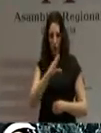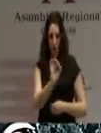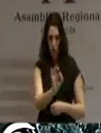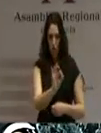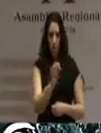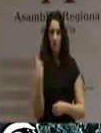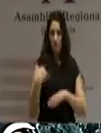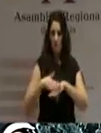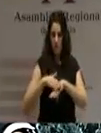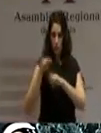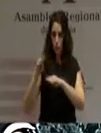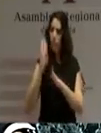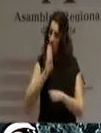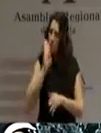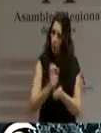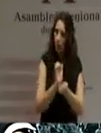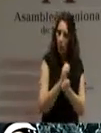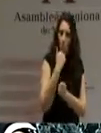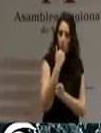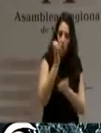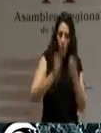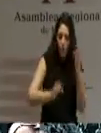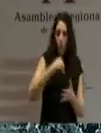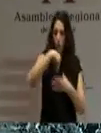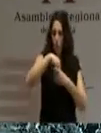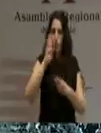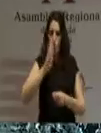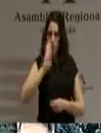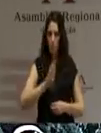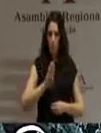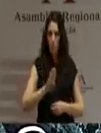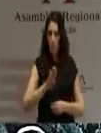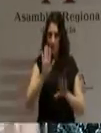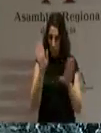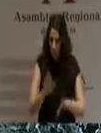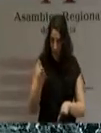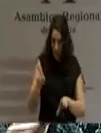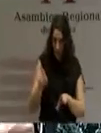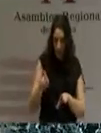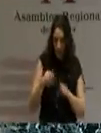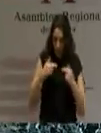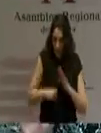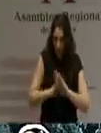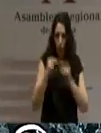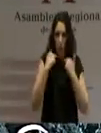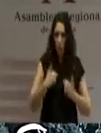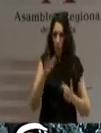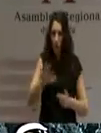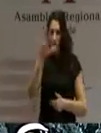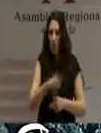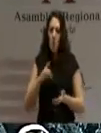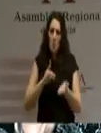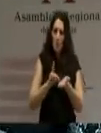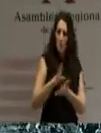imputado y que ha seguido siendo diputado nacional, que ustedes no lo han echado de su partido, ni de su grupo, ni de nada.